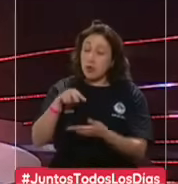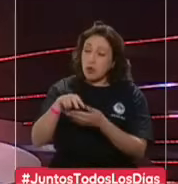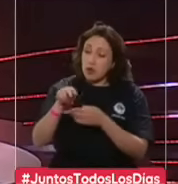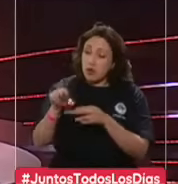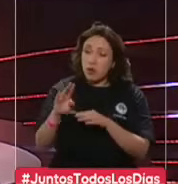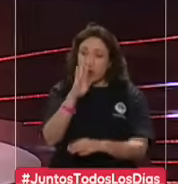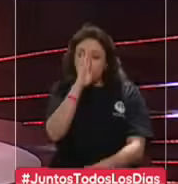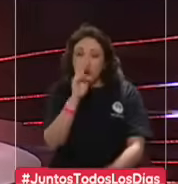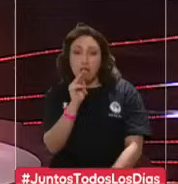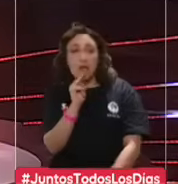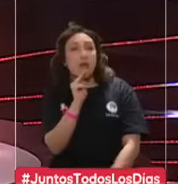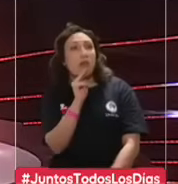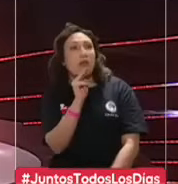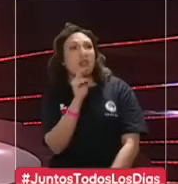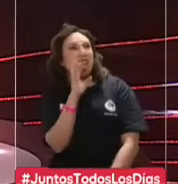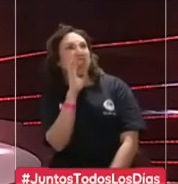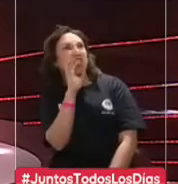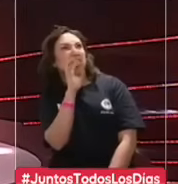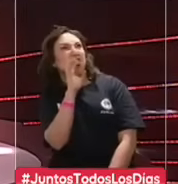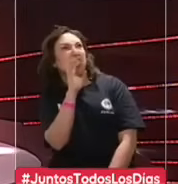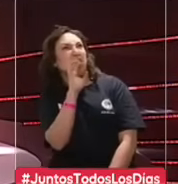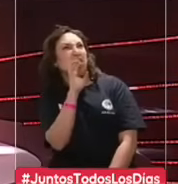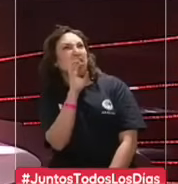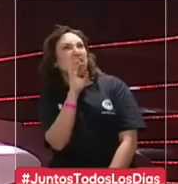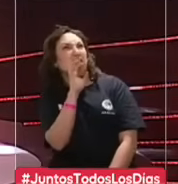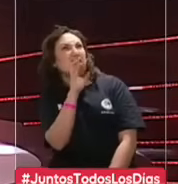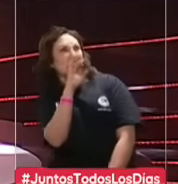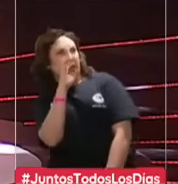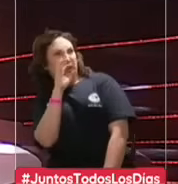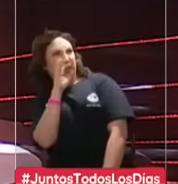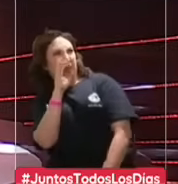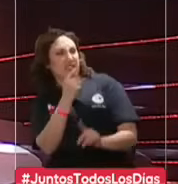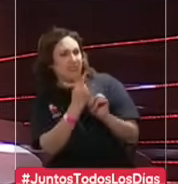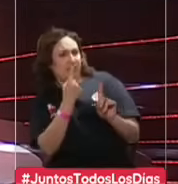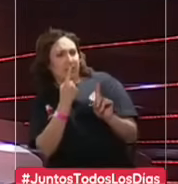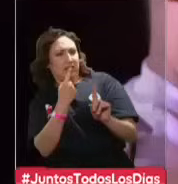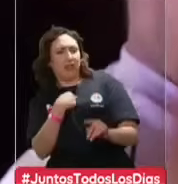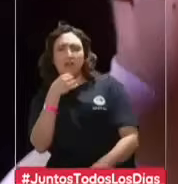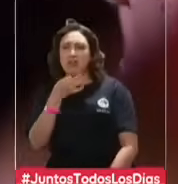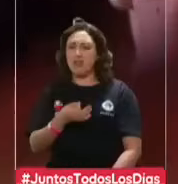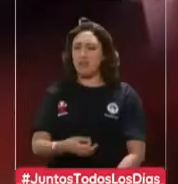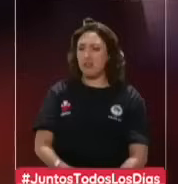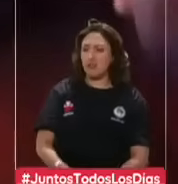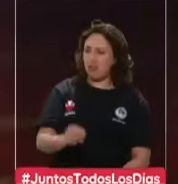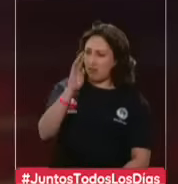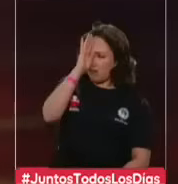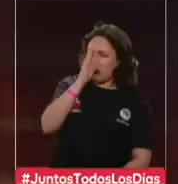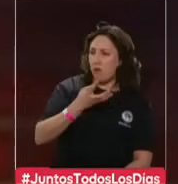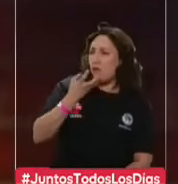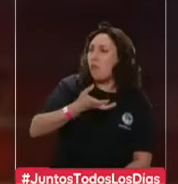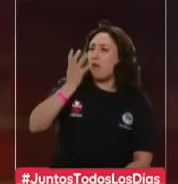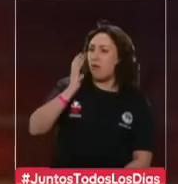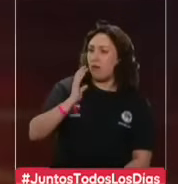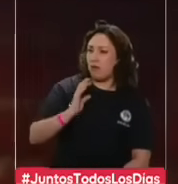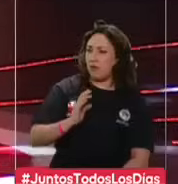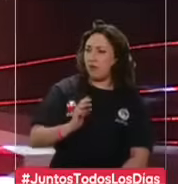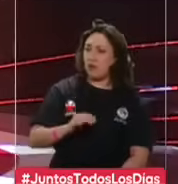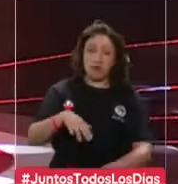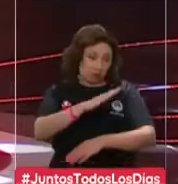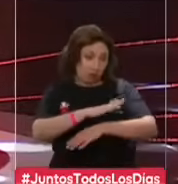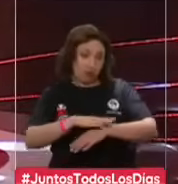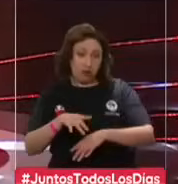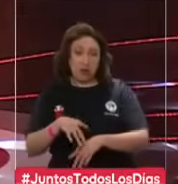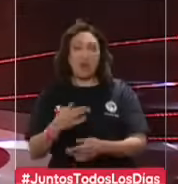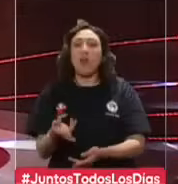y el perrito me hace para atrás, rígido. Y dije, ¿qué perro, weón? Le hago cariño igual. Y